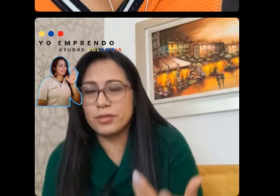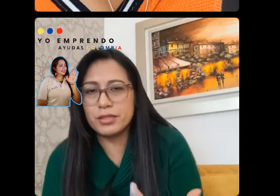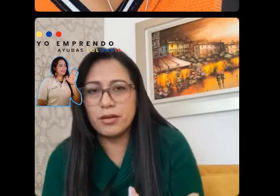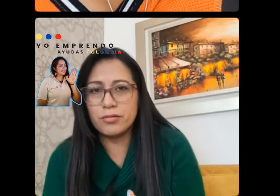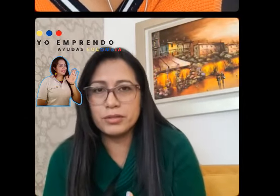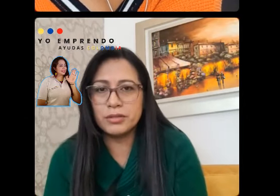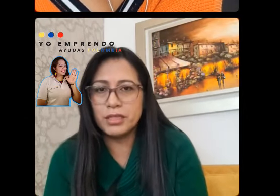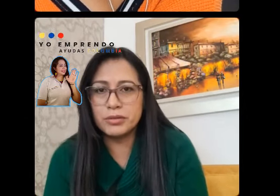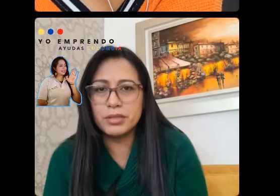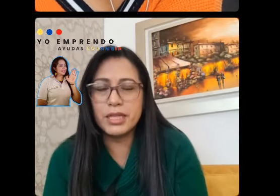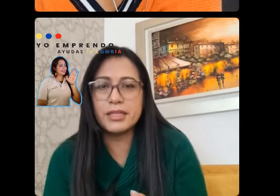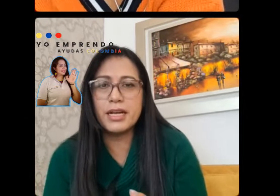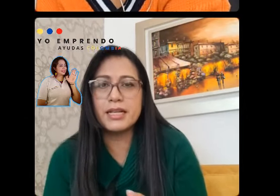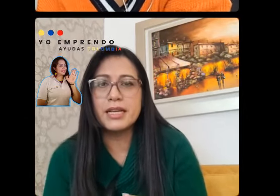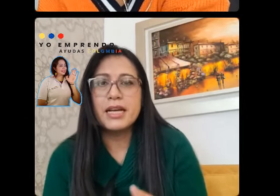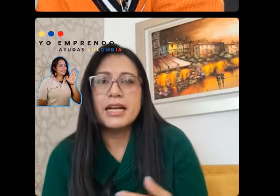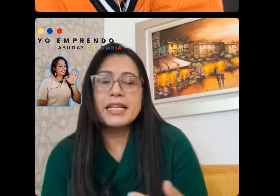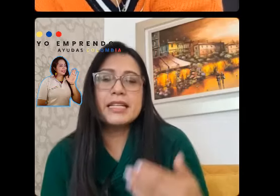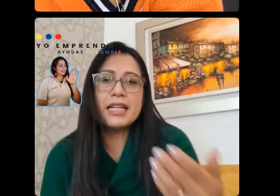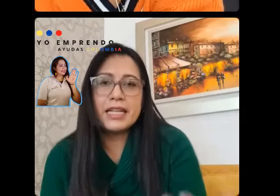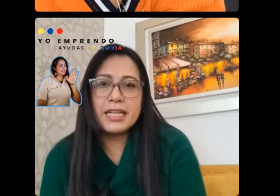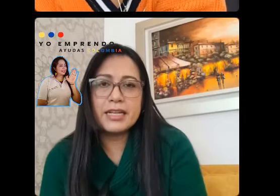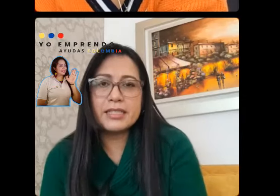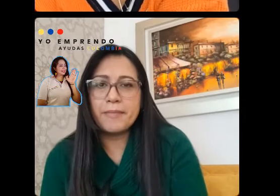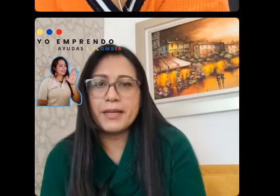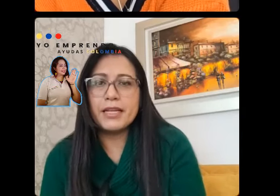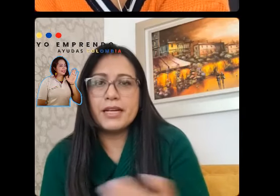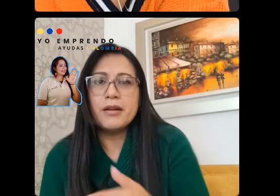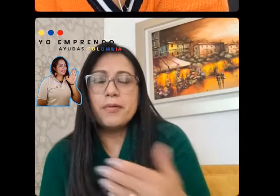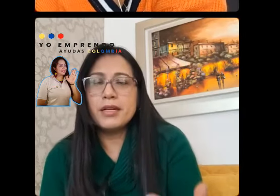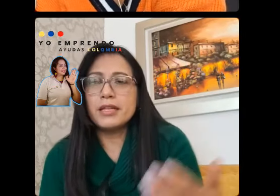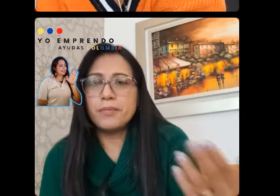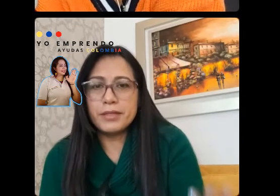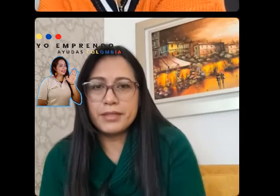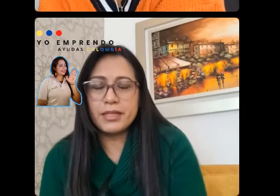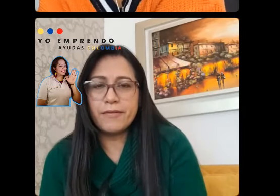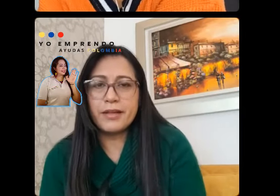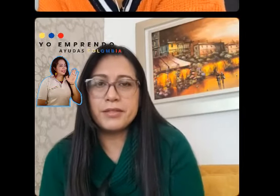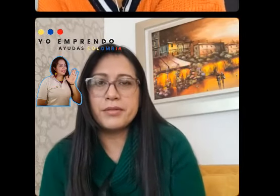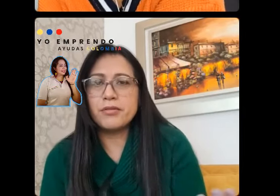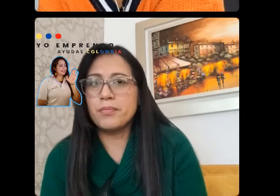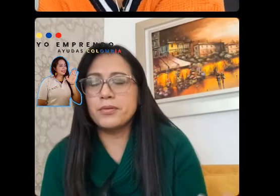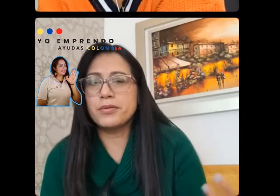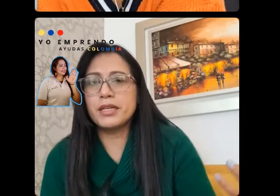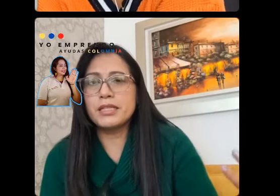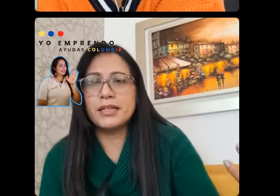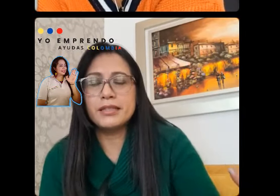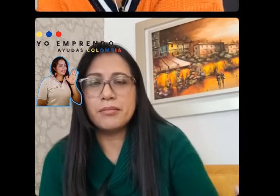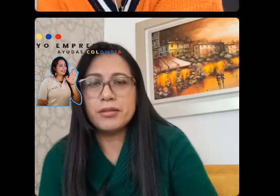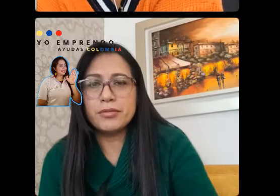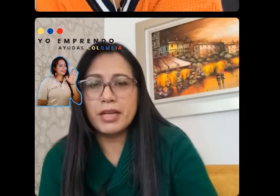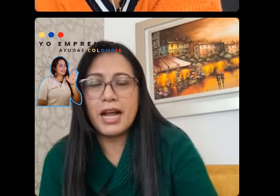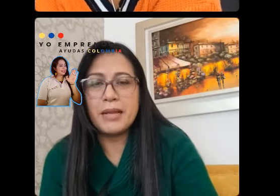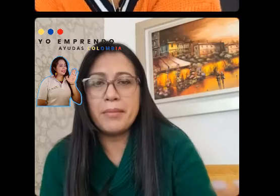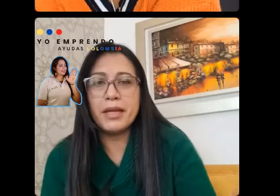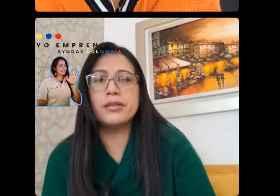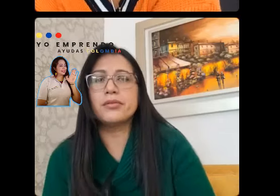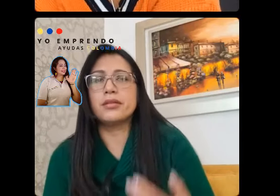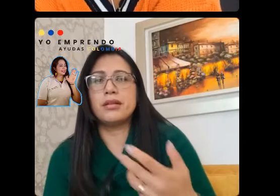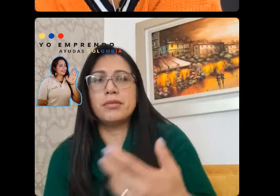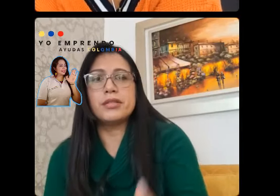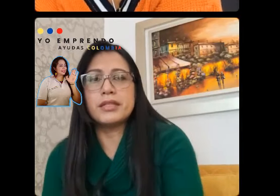que nosotros hemos estado contando las noticias quizás la niña que está pequeña pueda entrar por esa clasificación a los apoyos que les dan en términos de